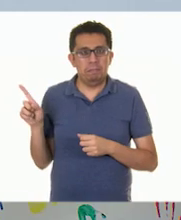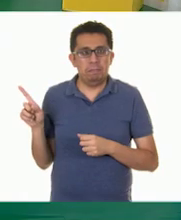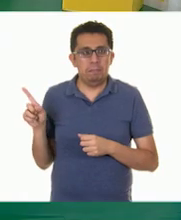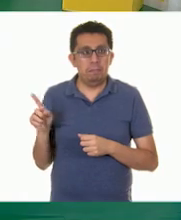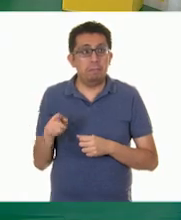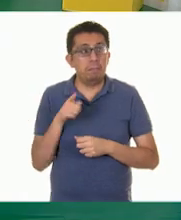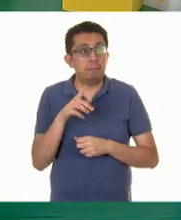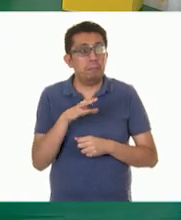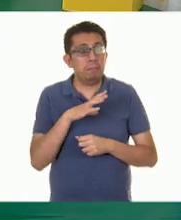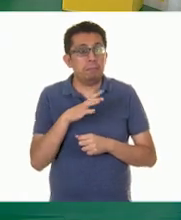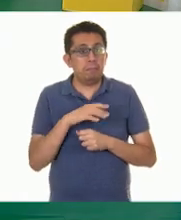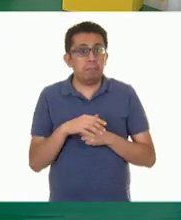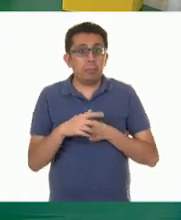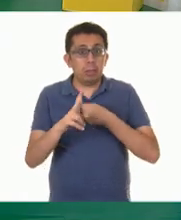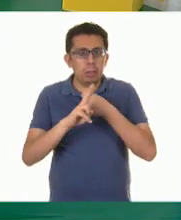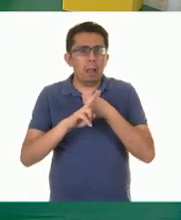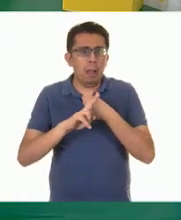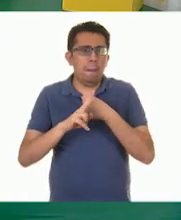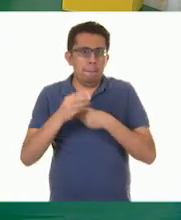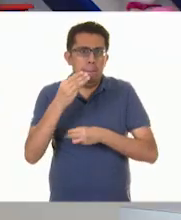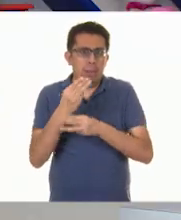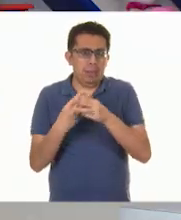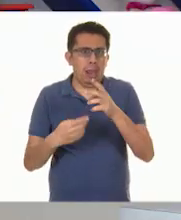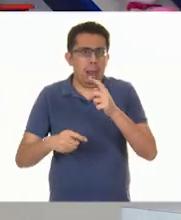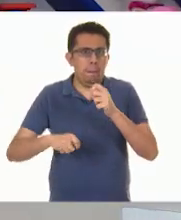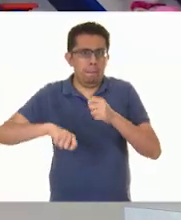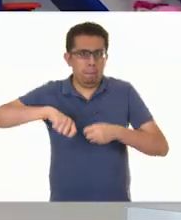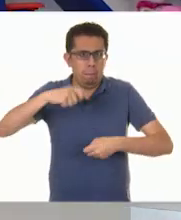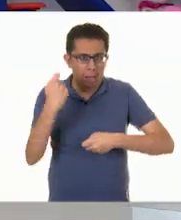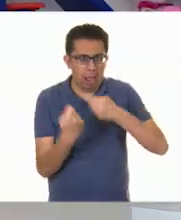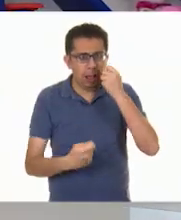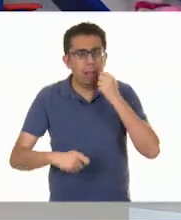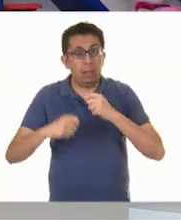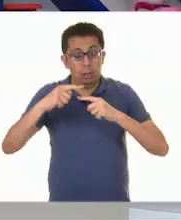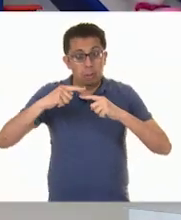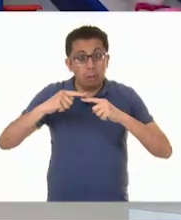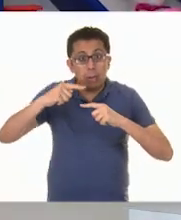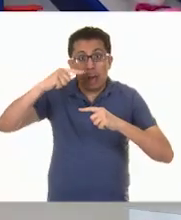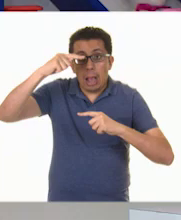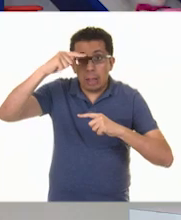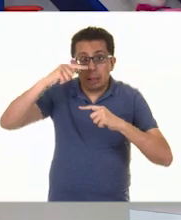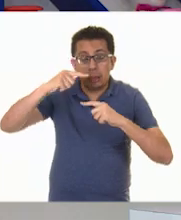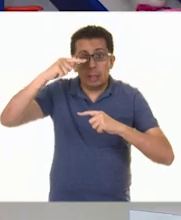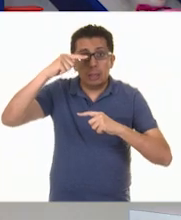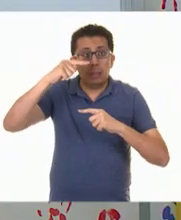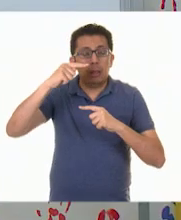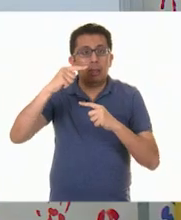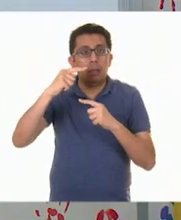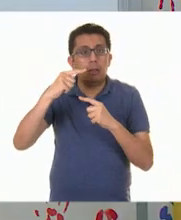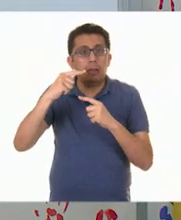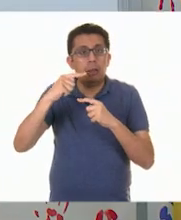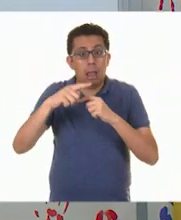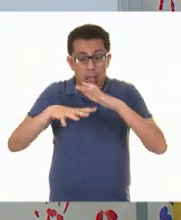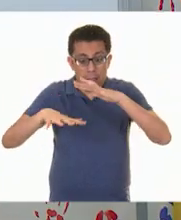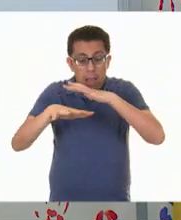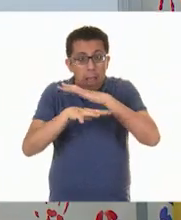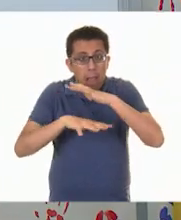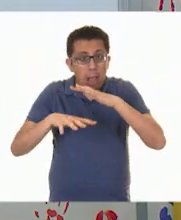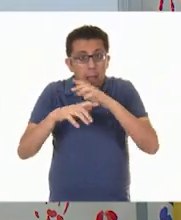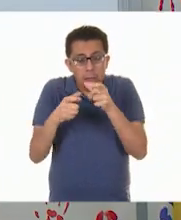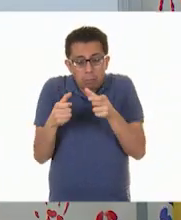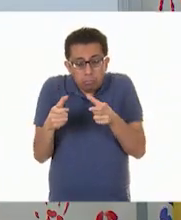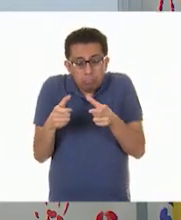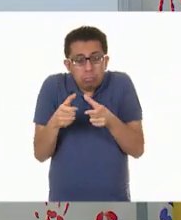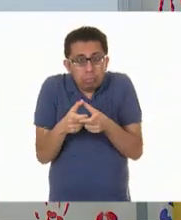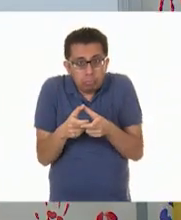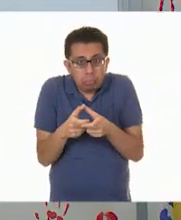Este tiene vasos de plástico. Sí podemos ver, son más Ajá. altos. La base es más pequeña que la parte que tiene el